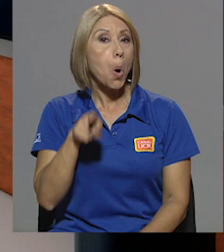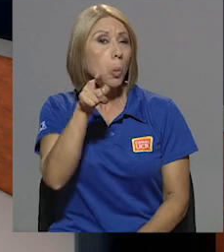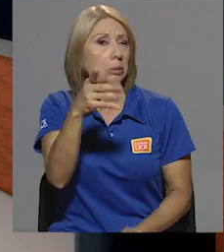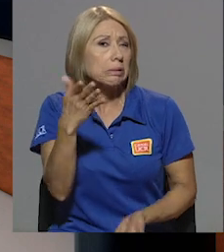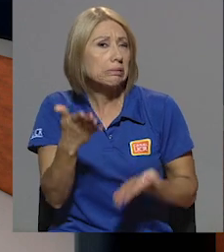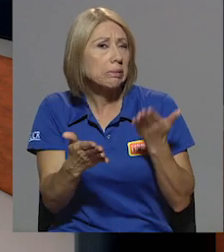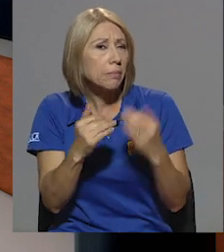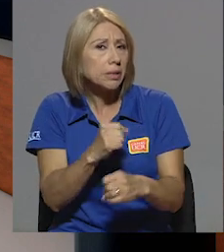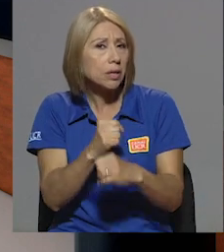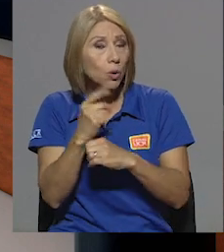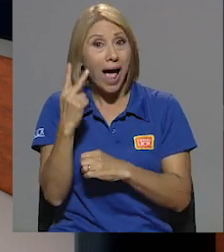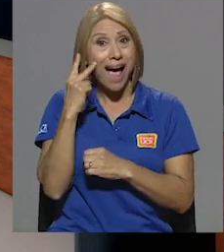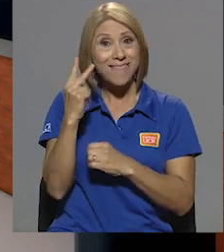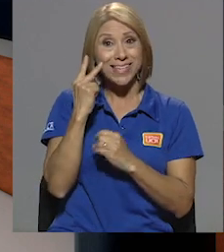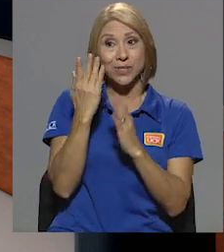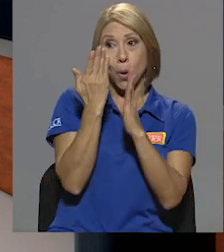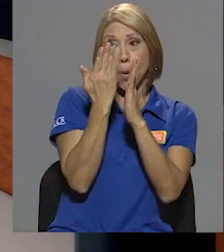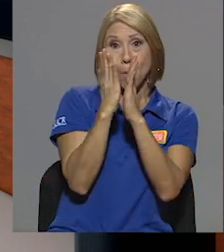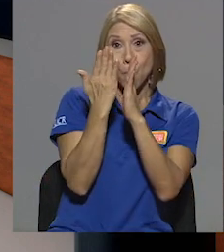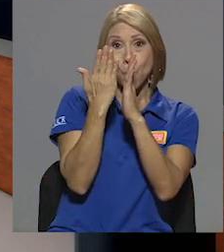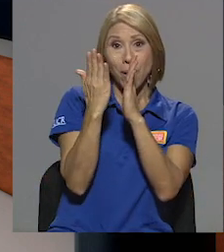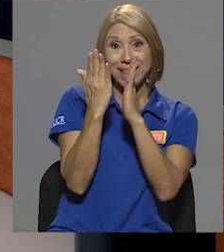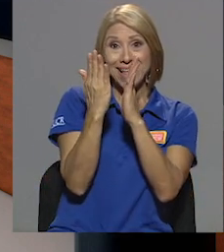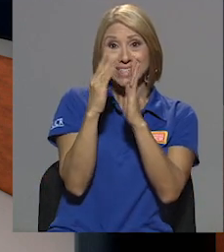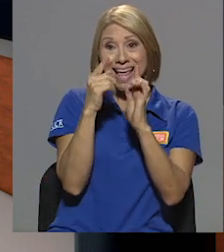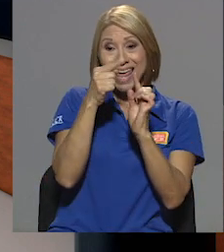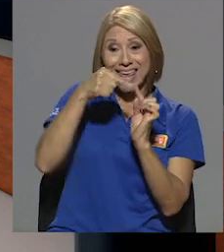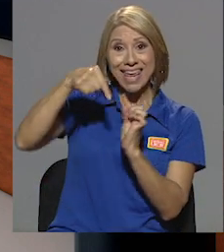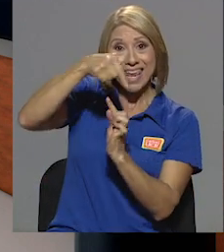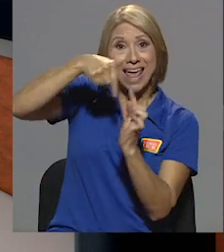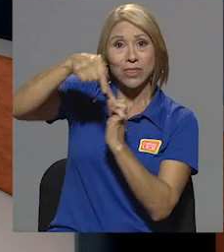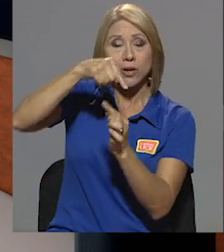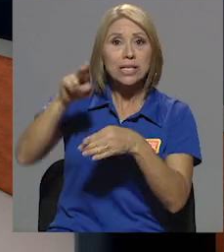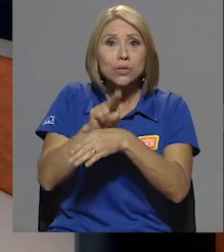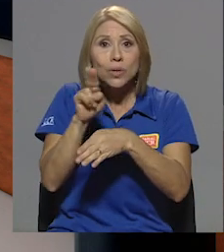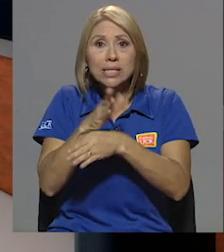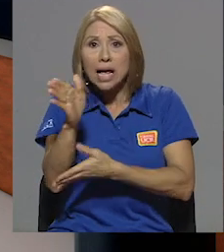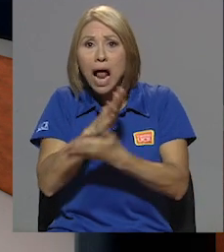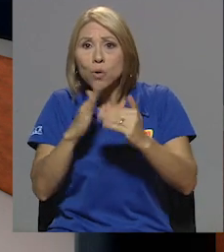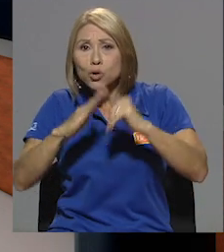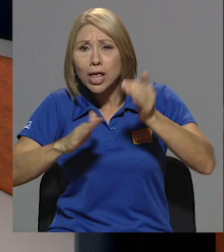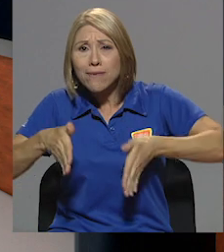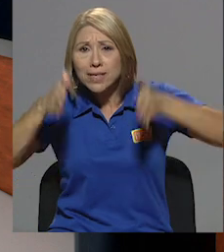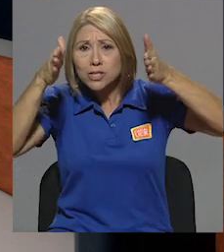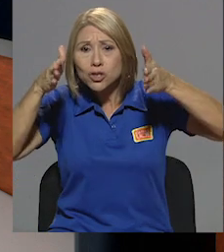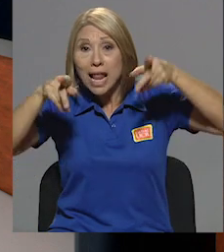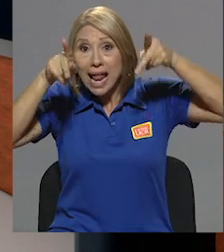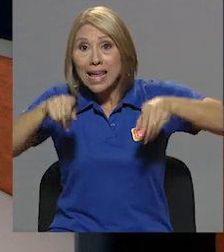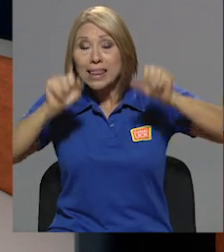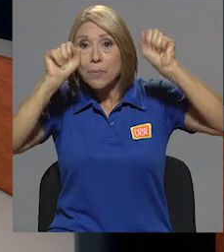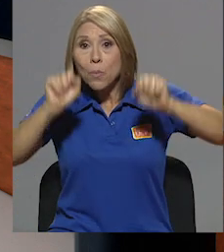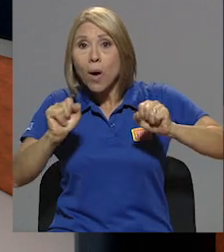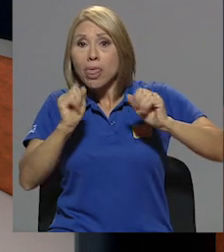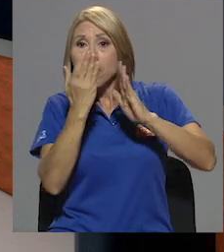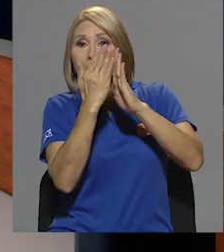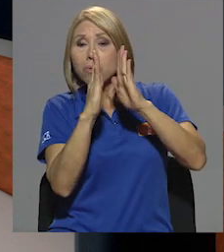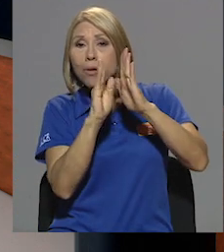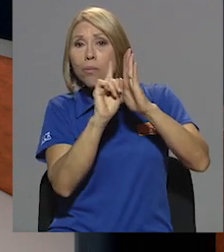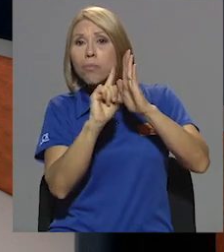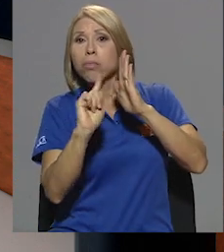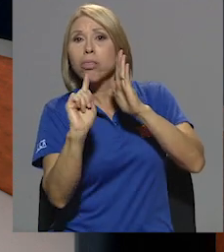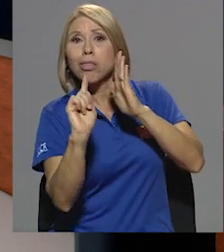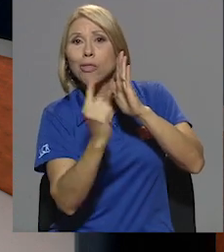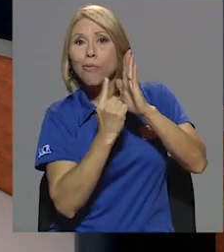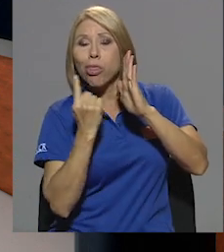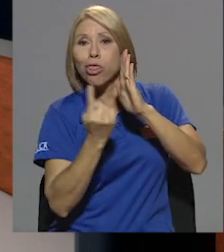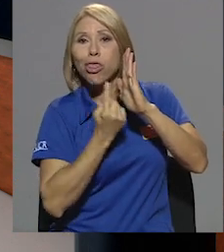usted de seguro ha visto esas puertas giratorias que se utilizan en algunos edificios para que la gente pueda ingresar y salir